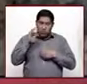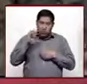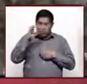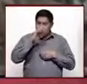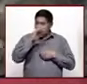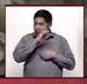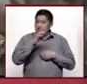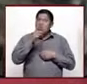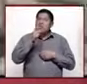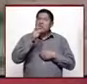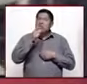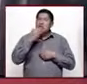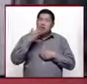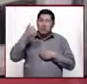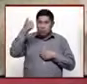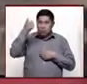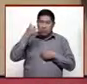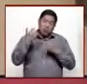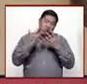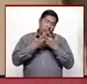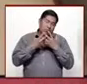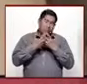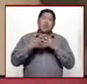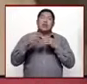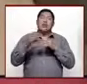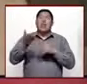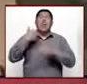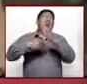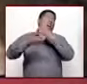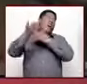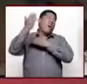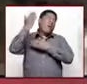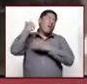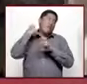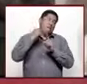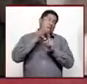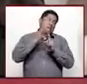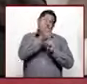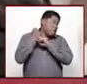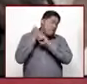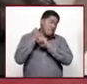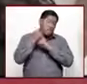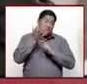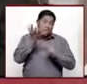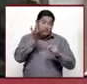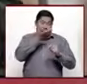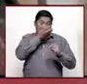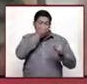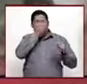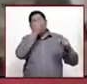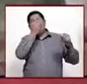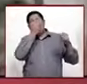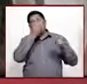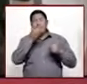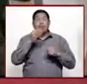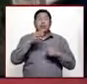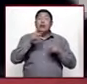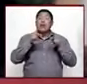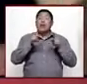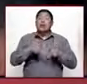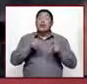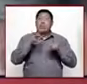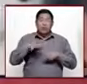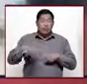presunto implicados en secuestros que han sido registrados en esta región. La gente que se encontraba por el lugar se